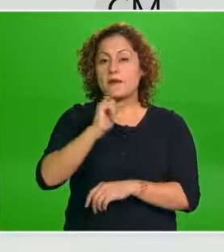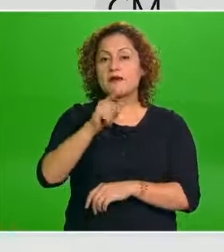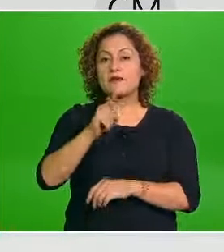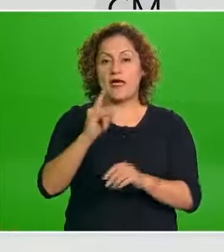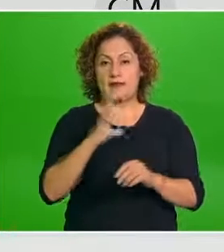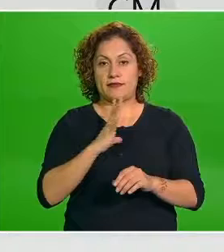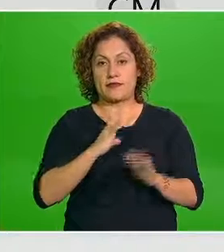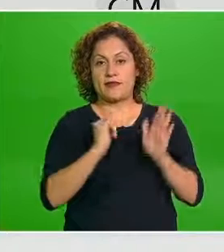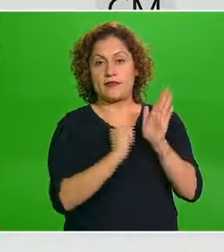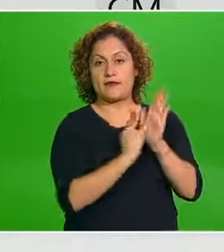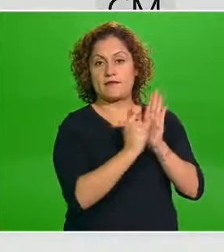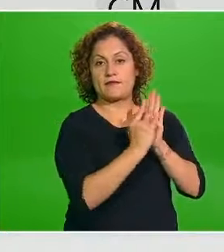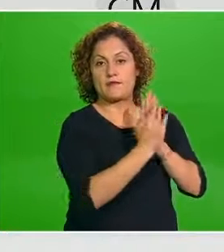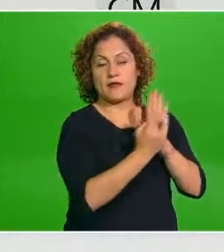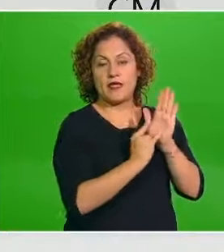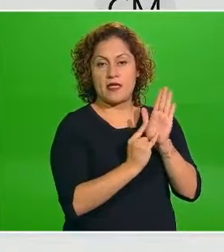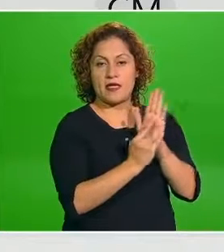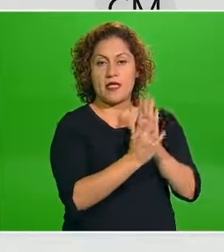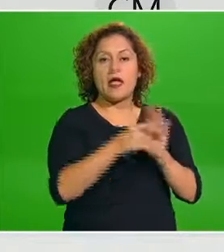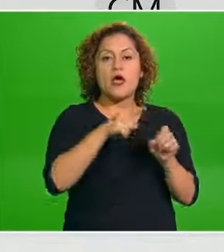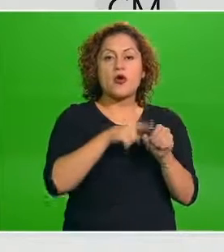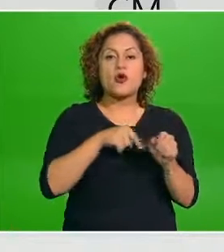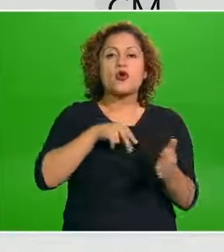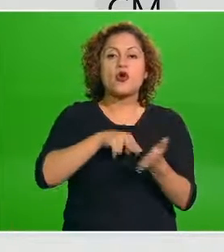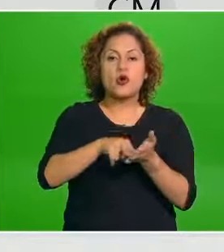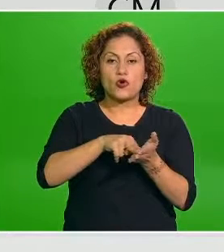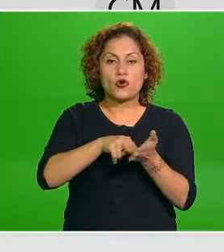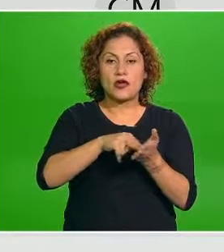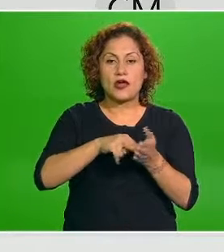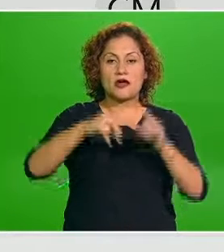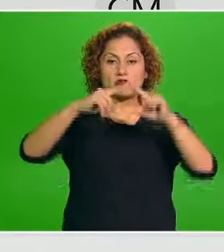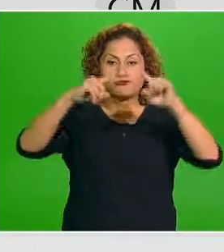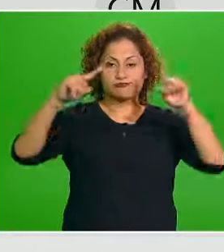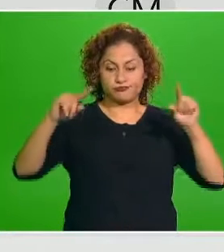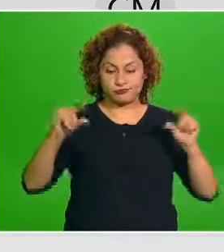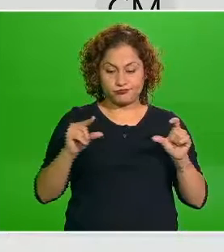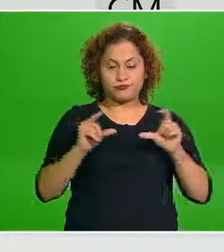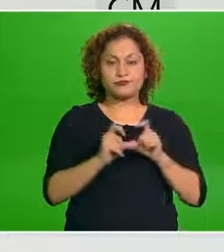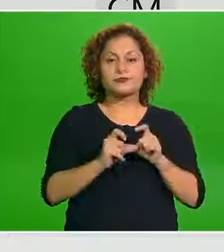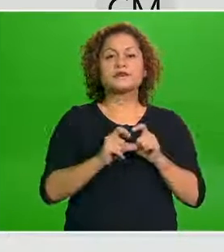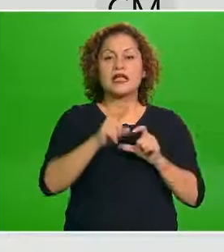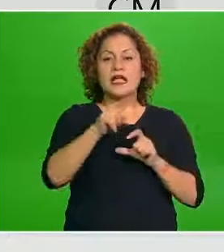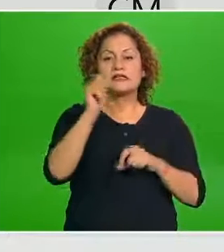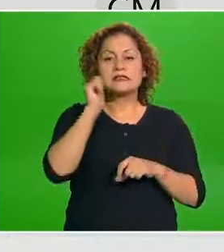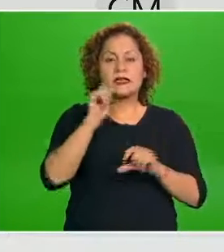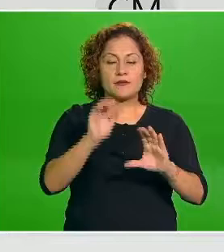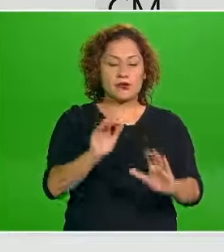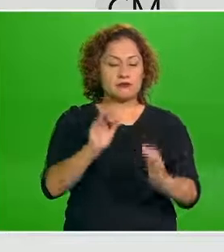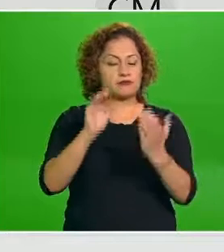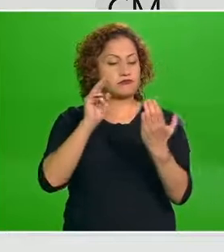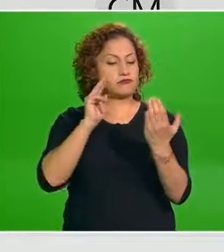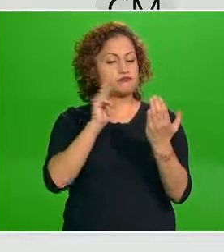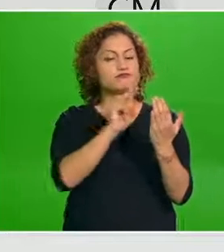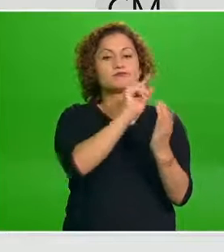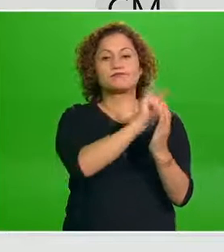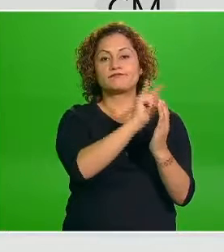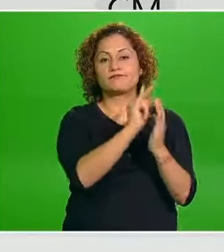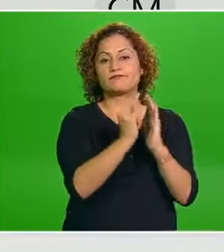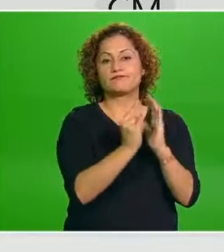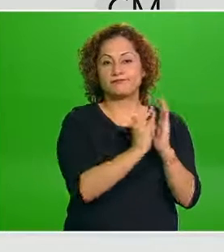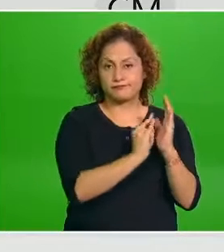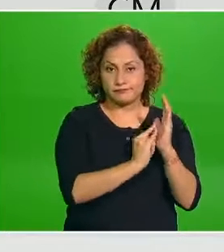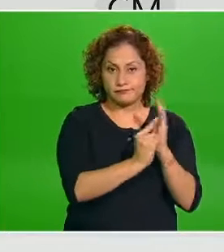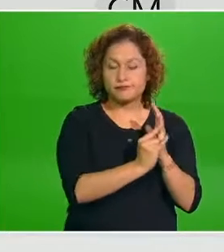en color negro, son octágonos que aparecen en la parte frontal de los productos de los alimentos. Estos nos